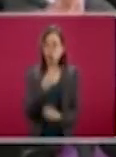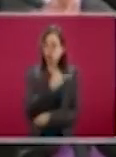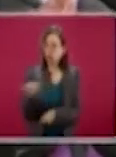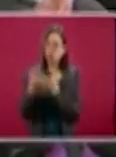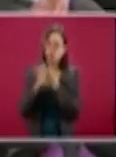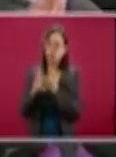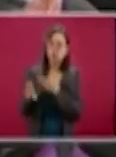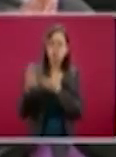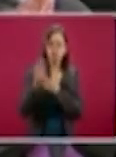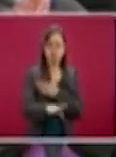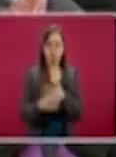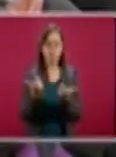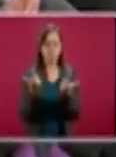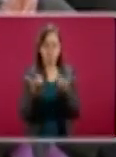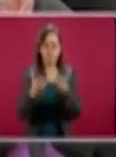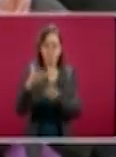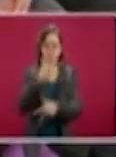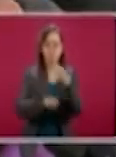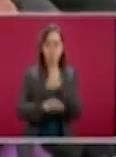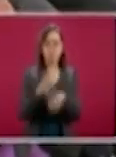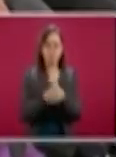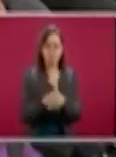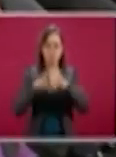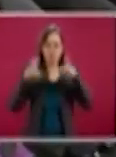porque hoy en adelante